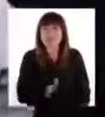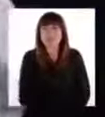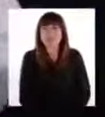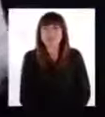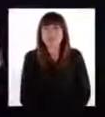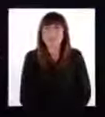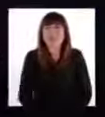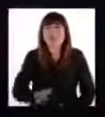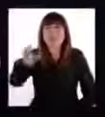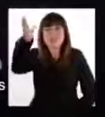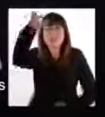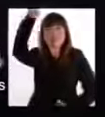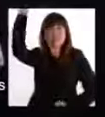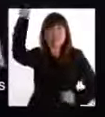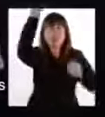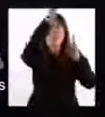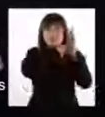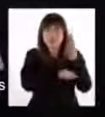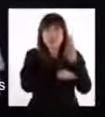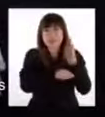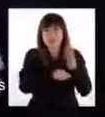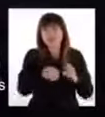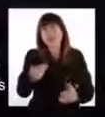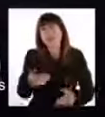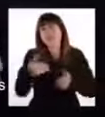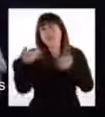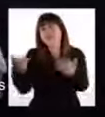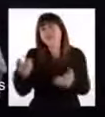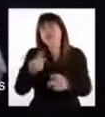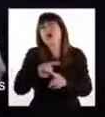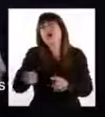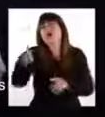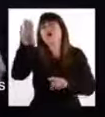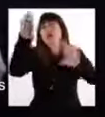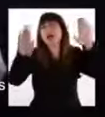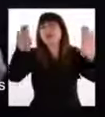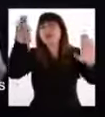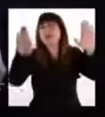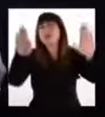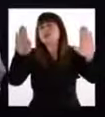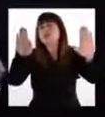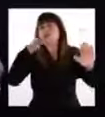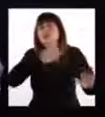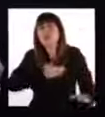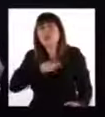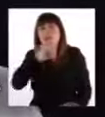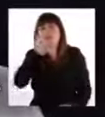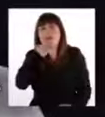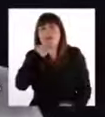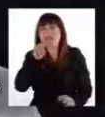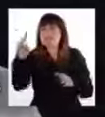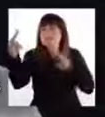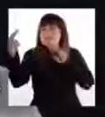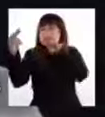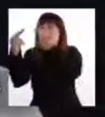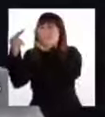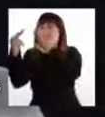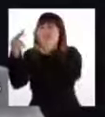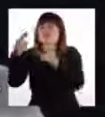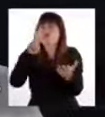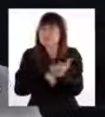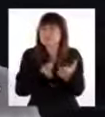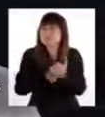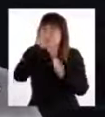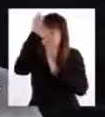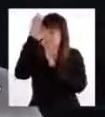así está mejor el festival de las ofertas dejémoslo a los otros candidatos yo quiero hablarle mirándole a los ojos